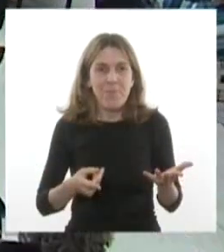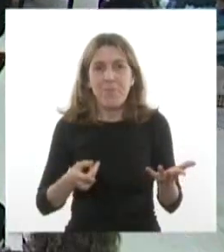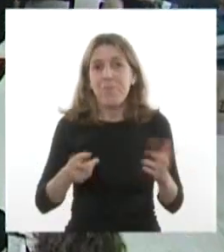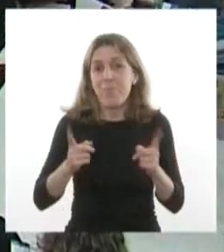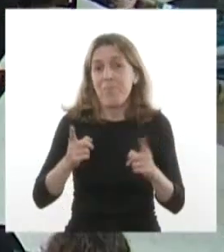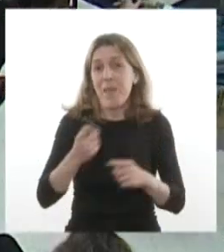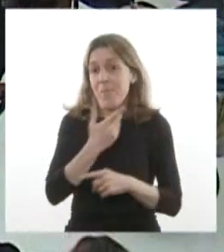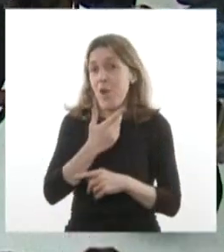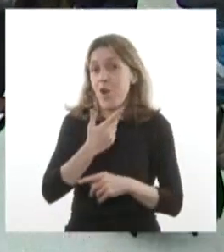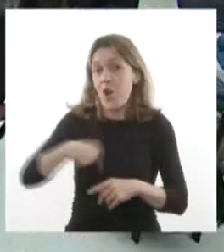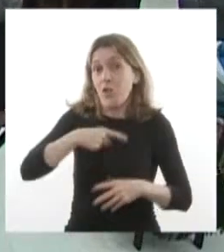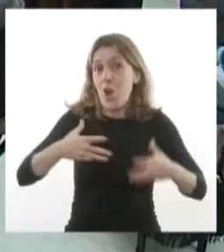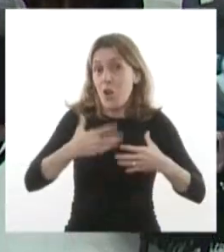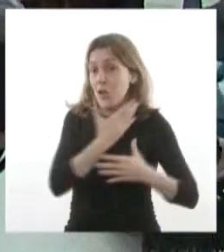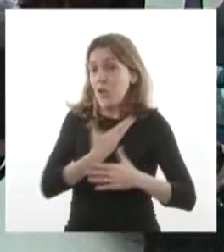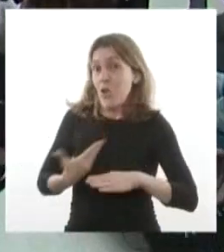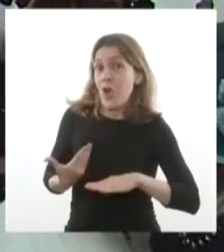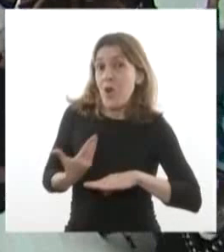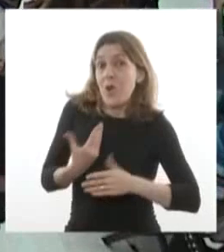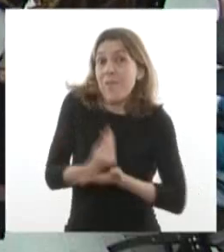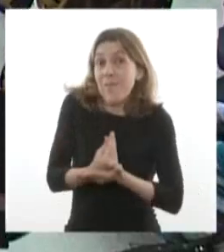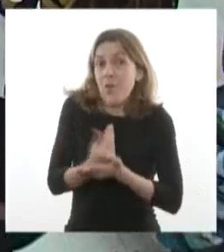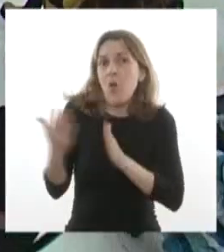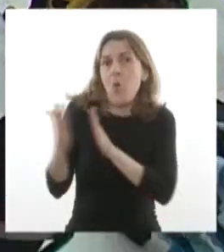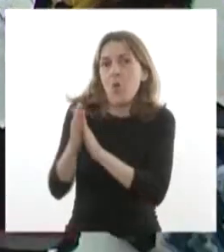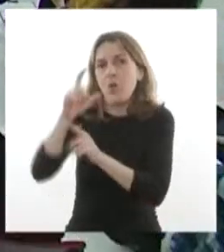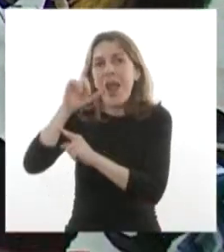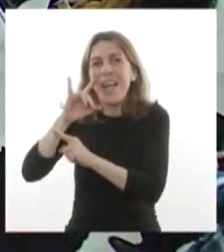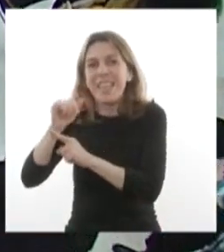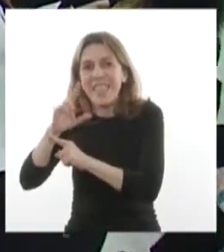desde que llegamos con Elizabeth, con Vilma,